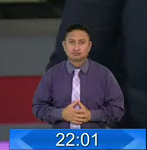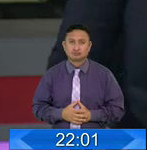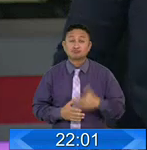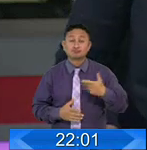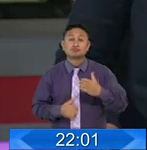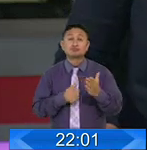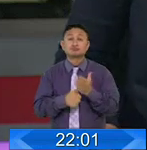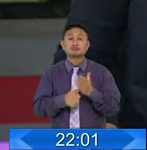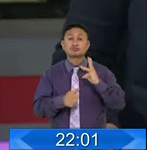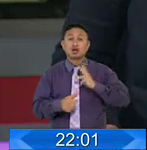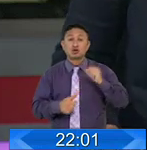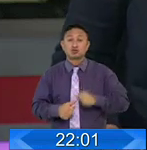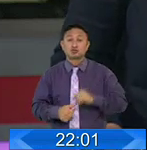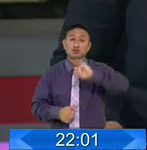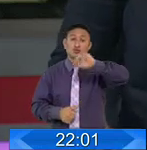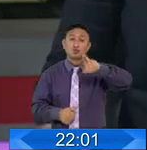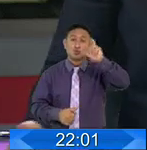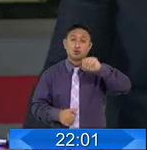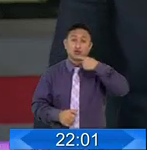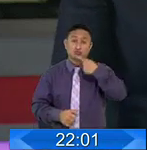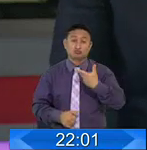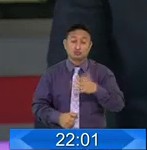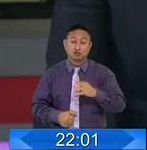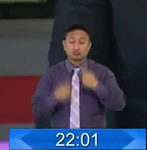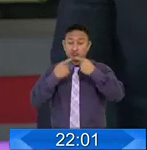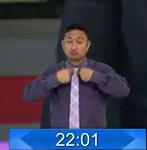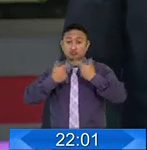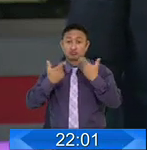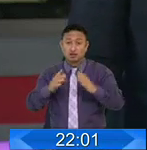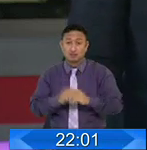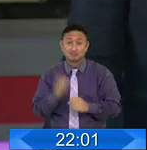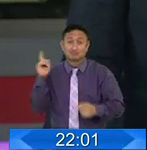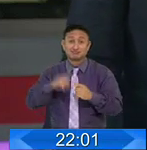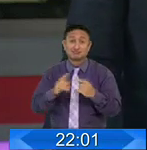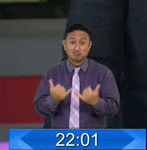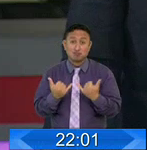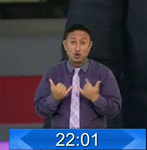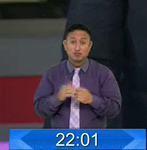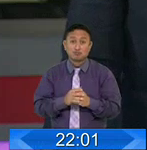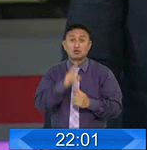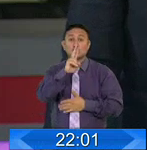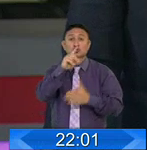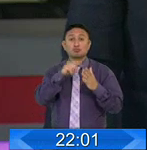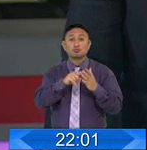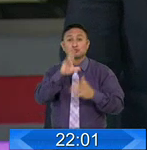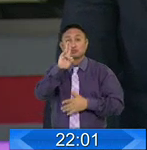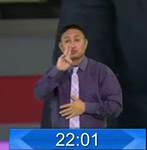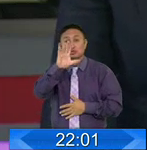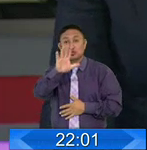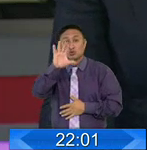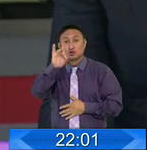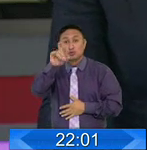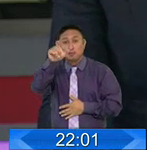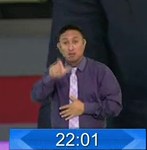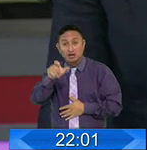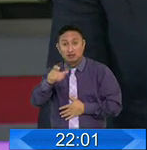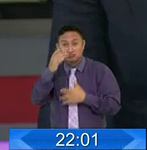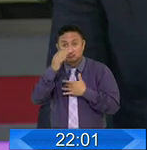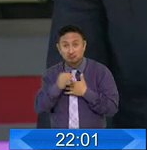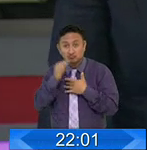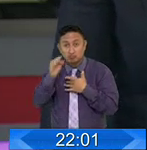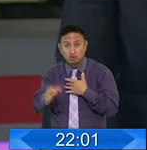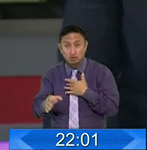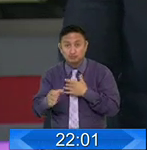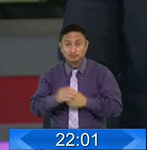el ministro de salud juan carlos ceballos informó en cadena nacional que hasta el momento son dos mil 758 contagiados de